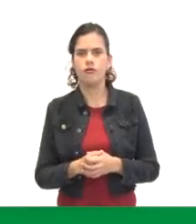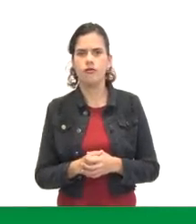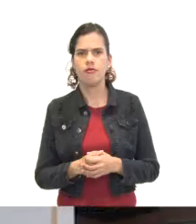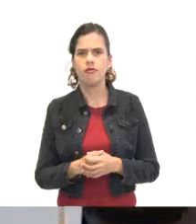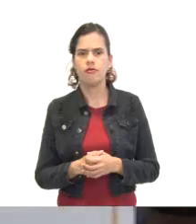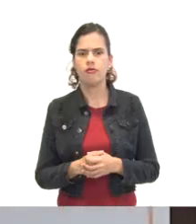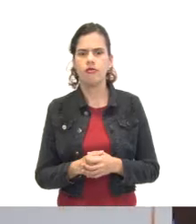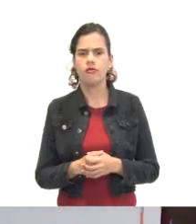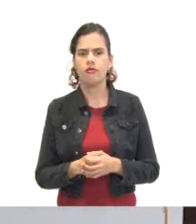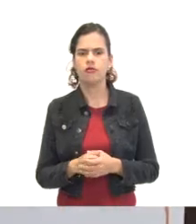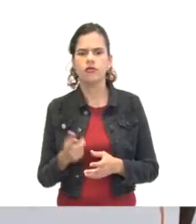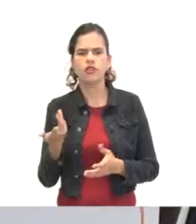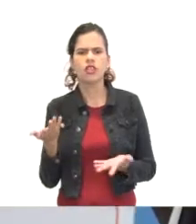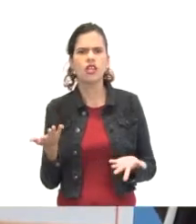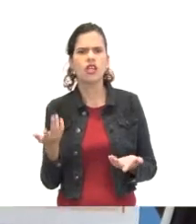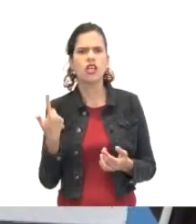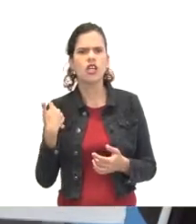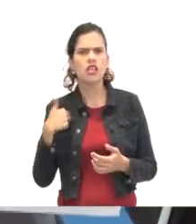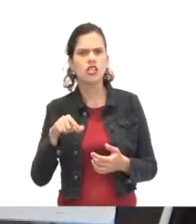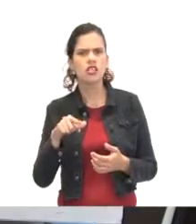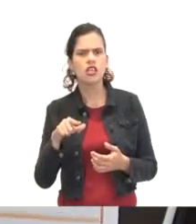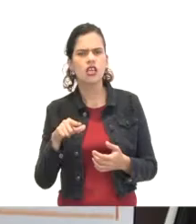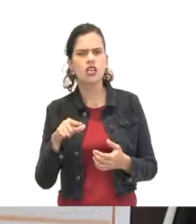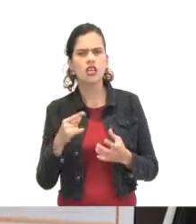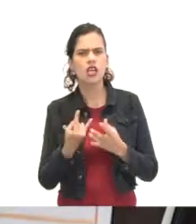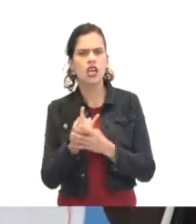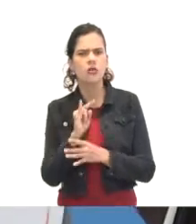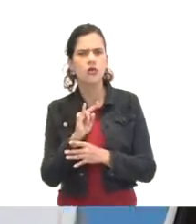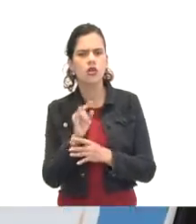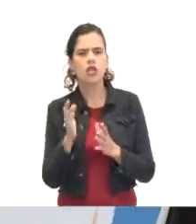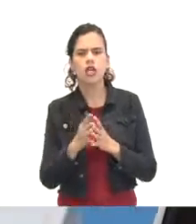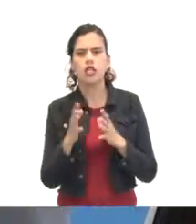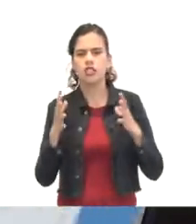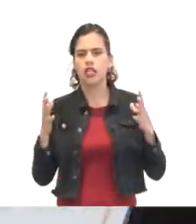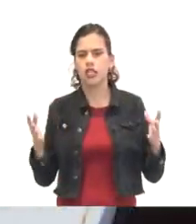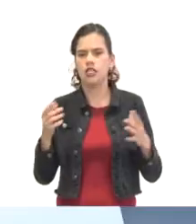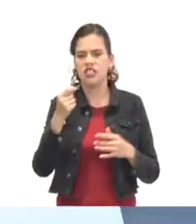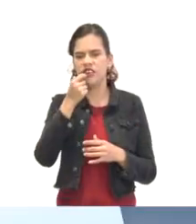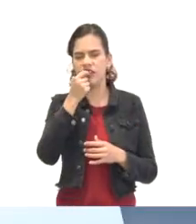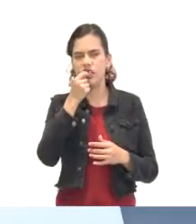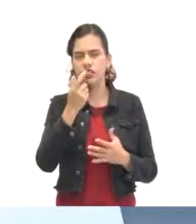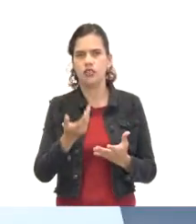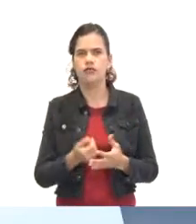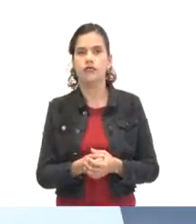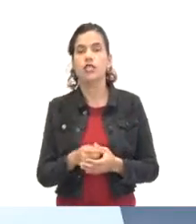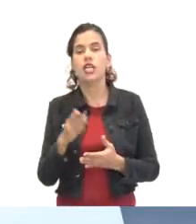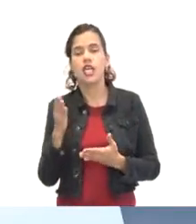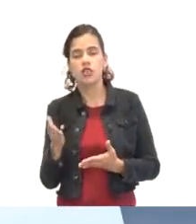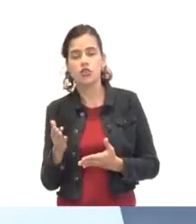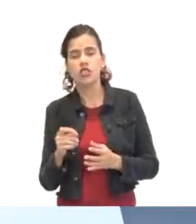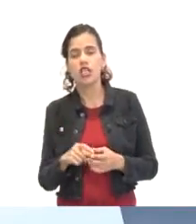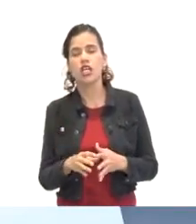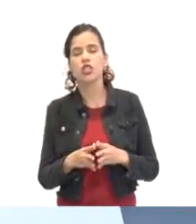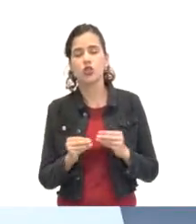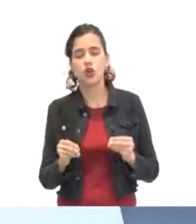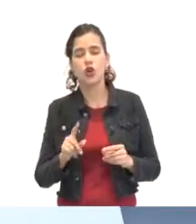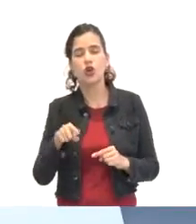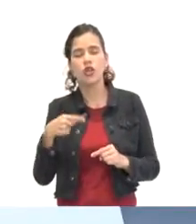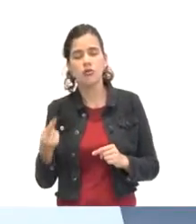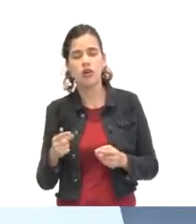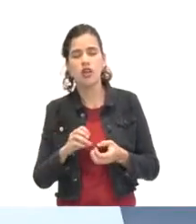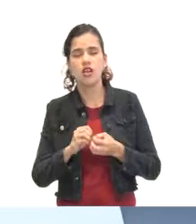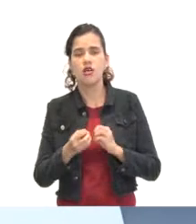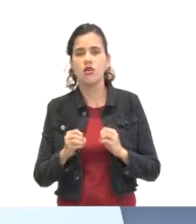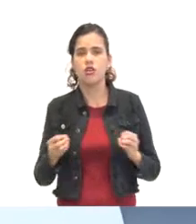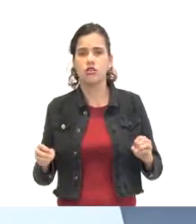¿Qué tiene el árbol? El árbol está grande y verde. Ese sería el predicado. Predicado, porque muy el predicado, recordando que